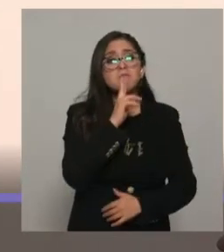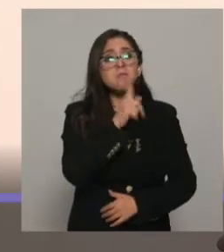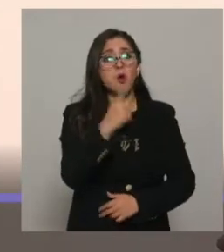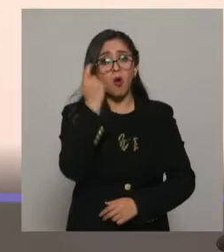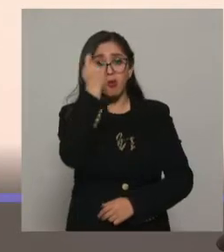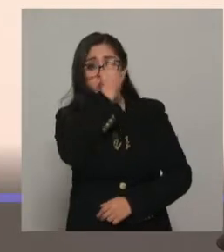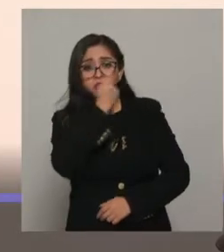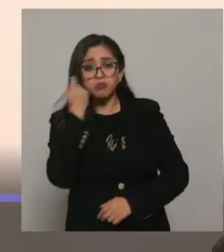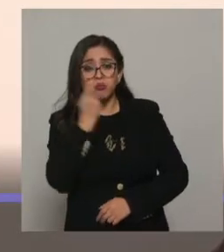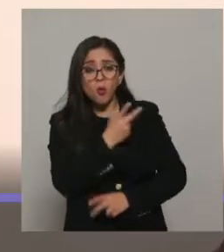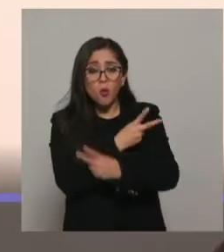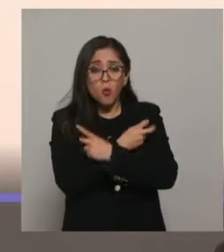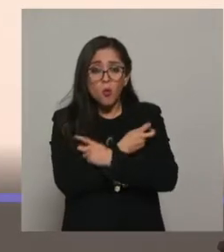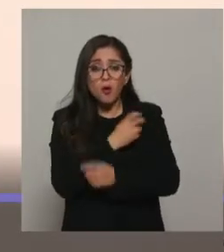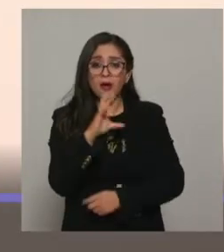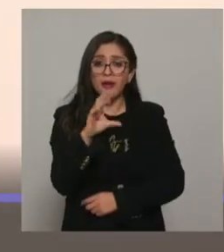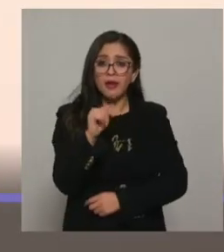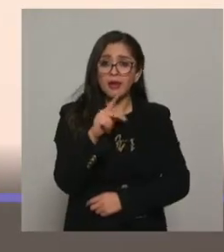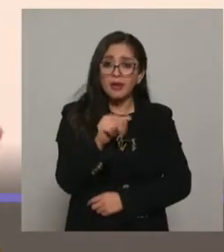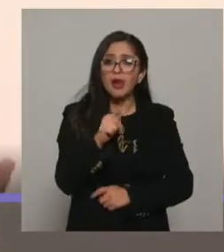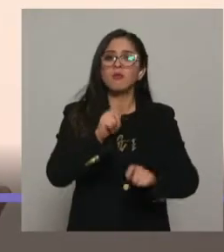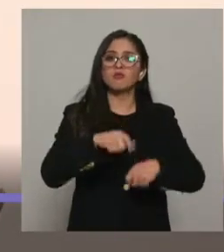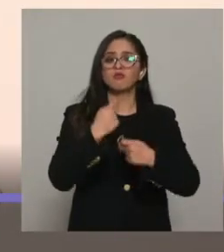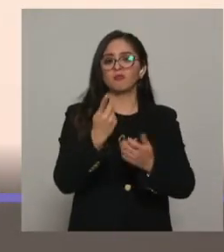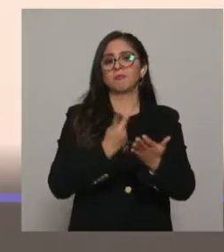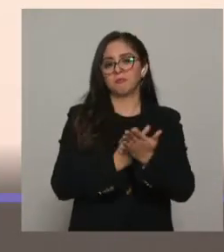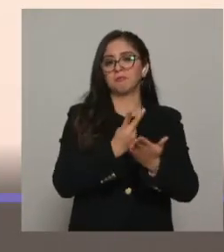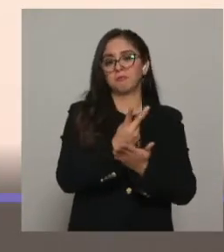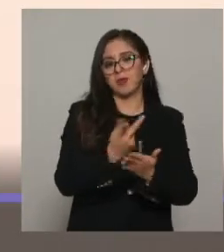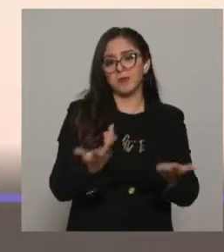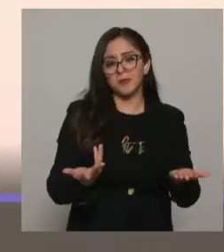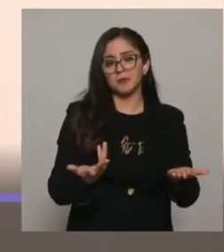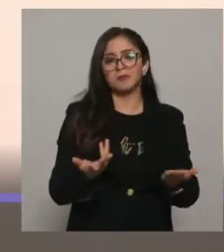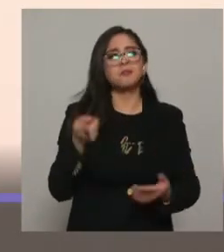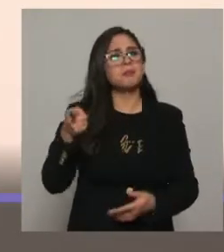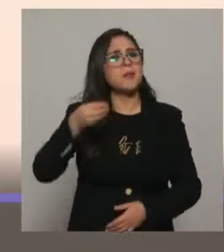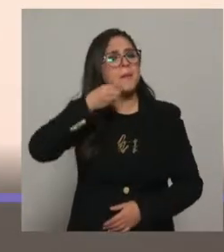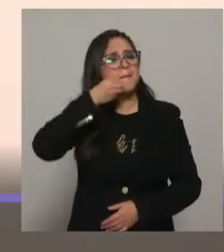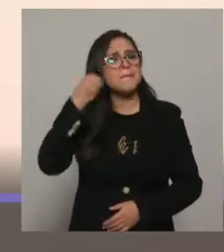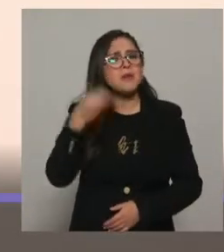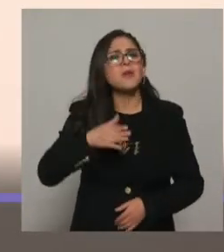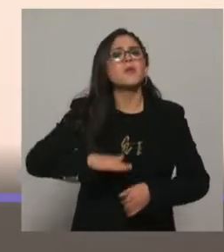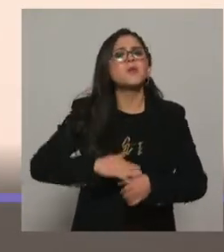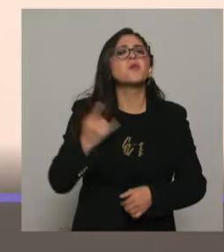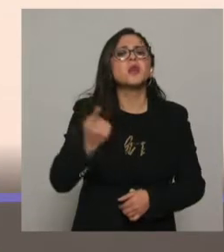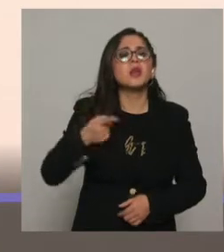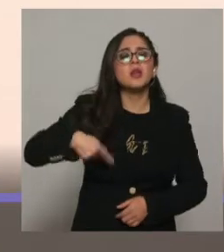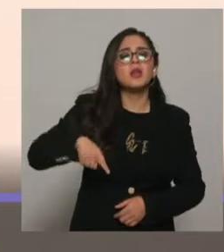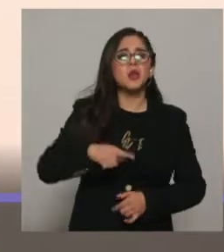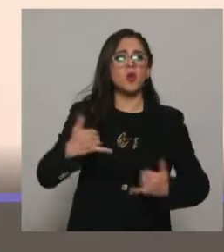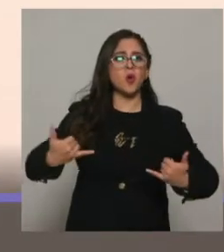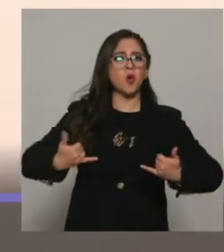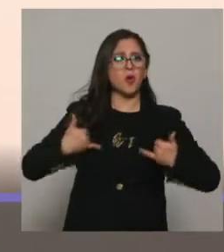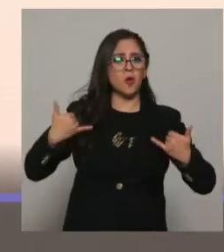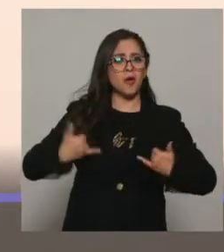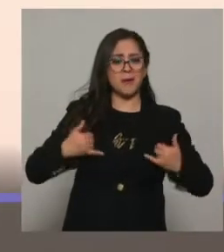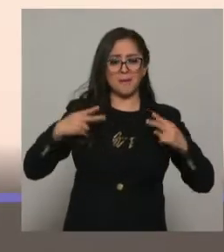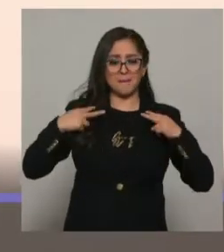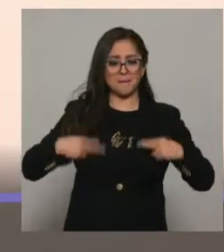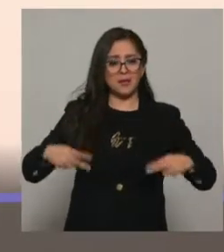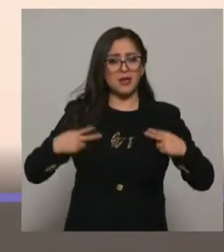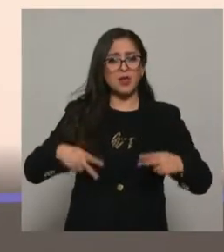Entonces es algo muy bello porque las jóvenes se visten no precisamente de